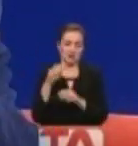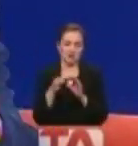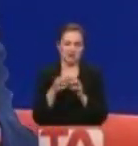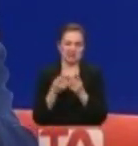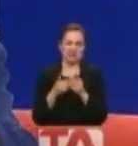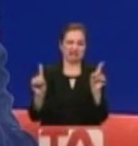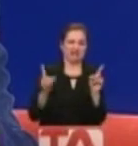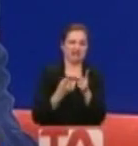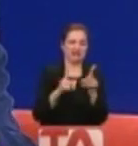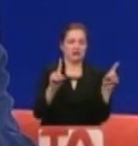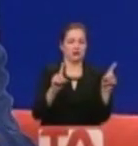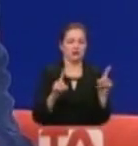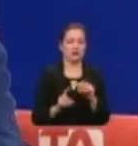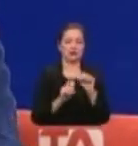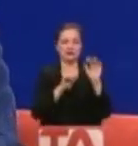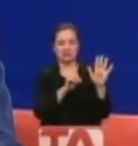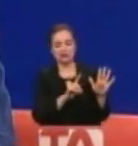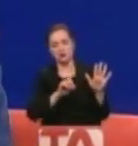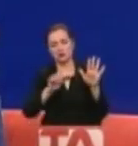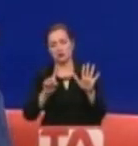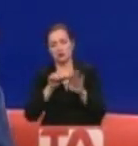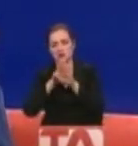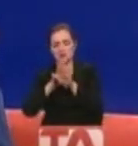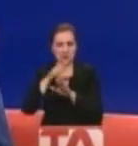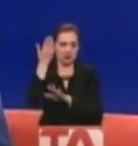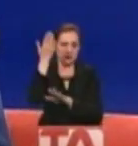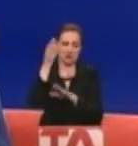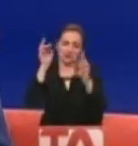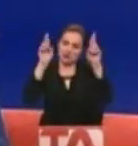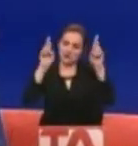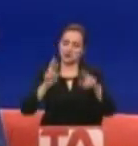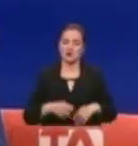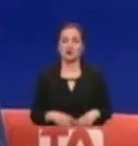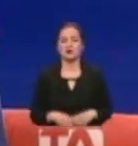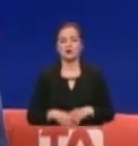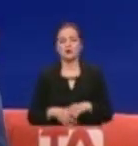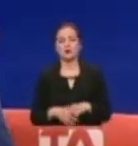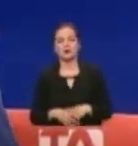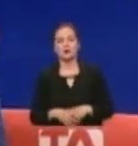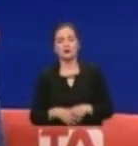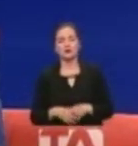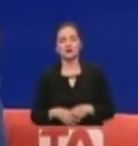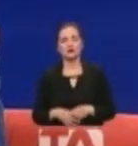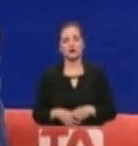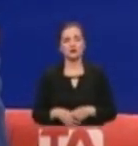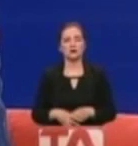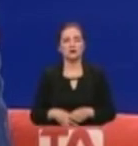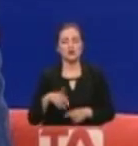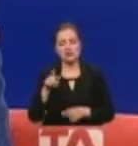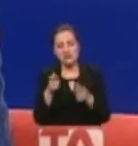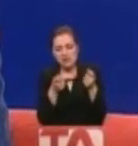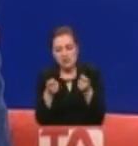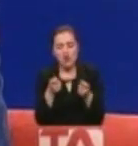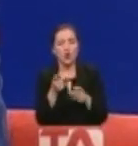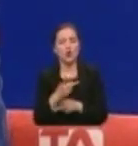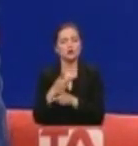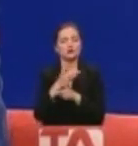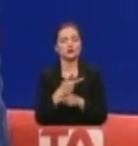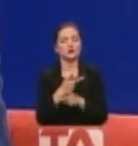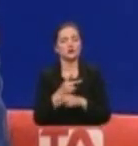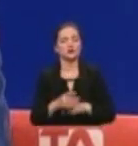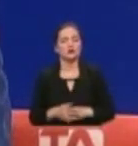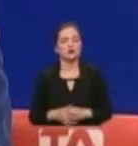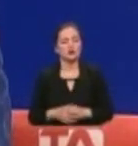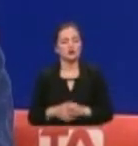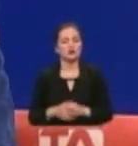los 5 o 6 bloques que existen. Ahora, ahí obviamente que se necesita una conducción del Consejo